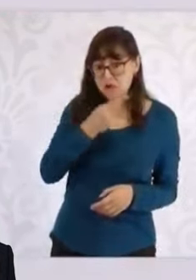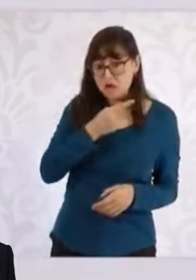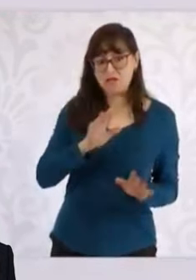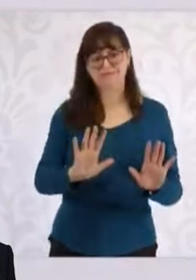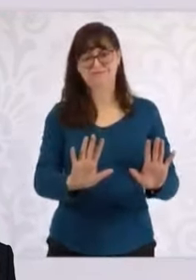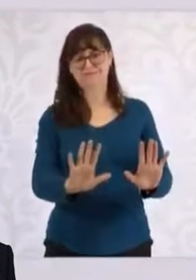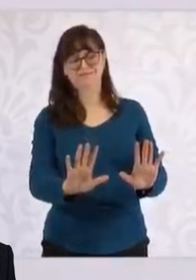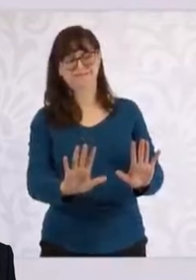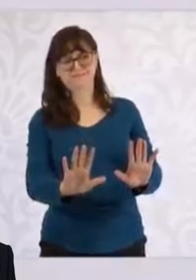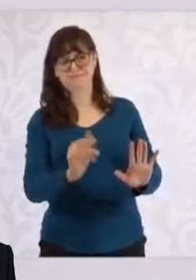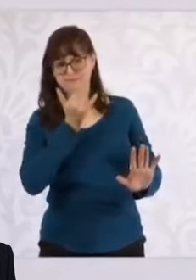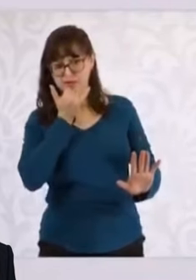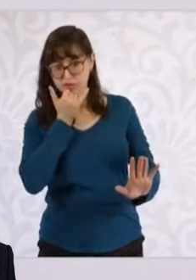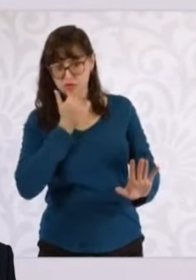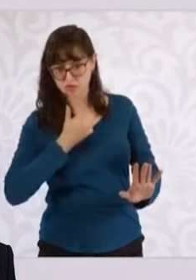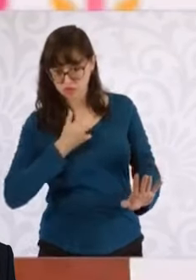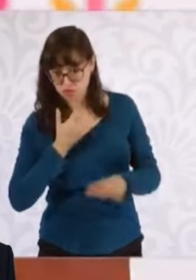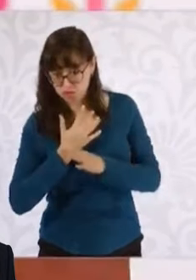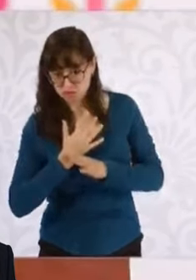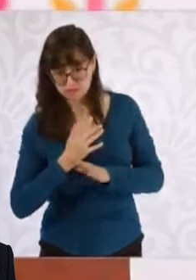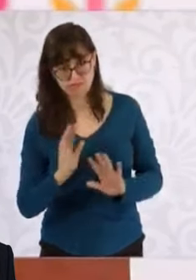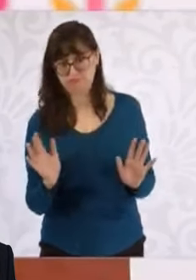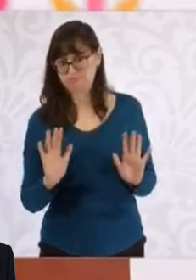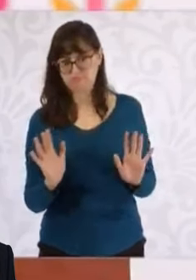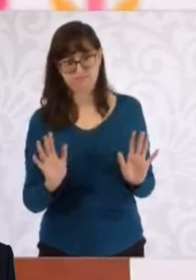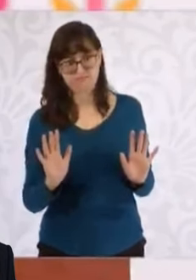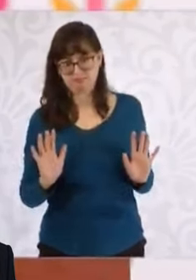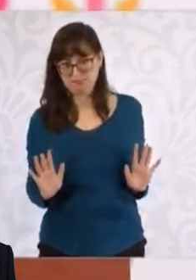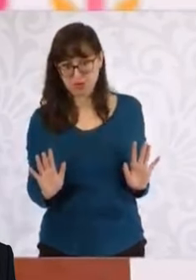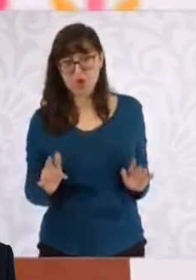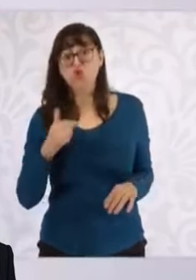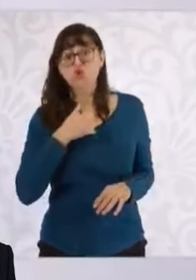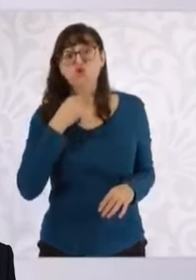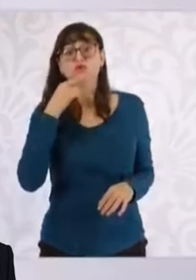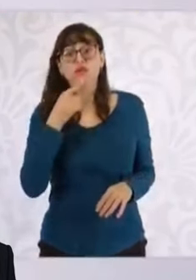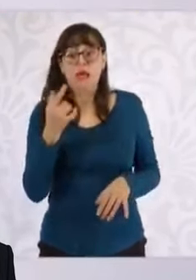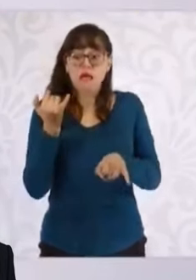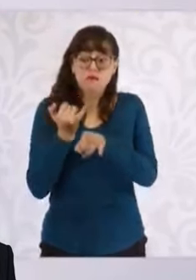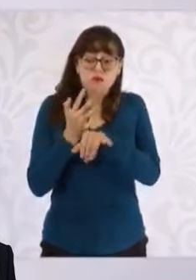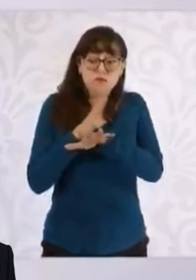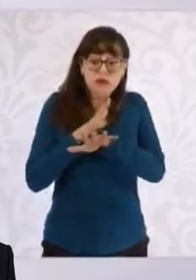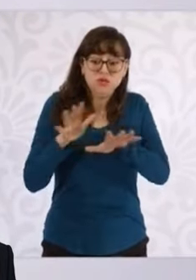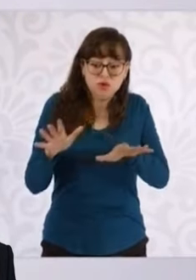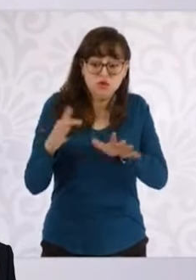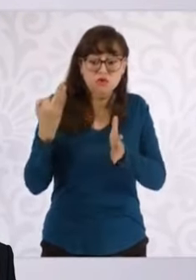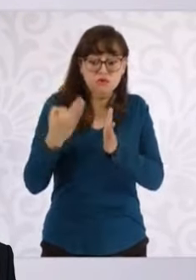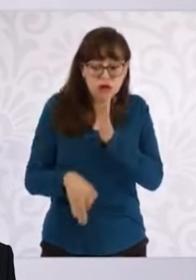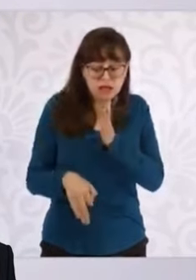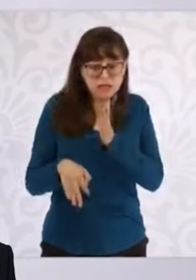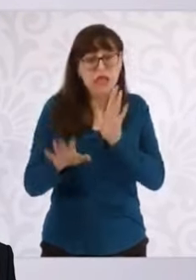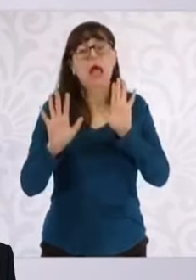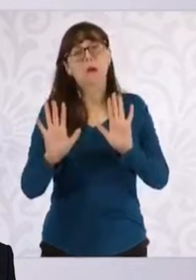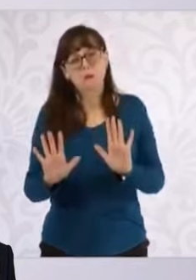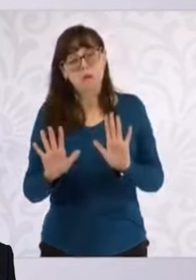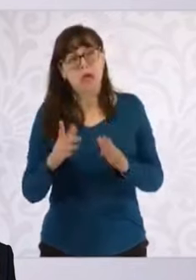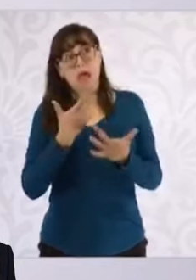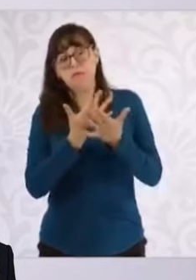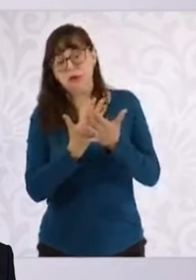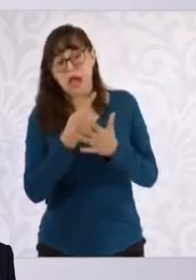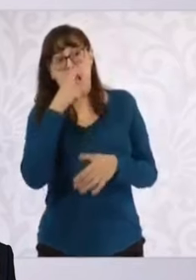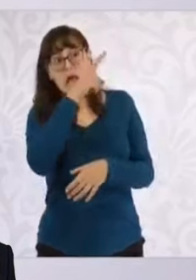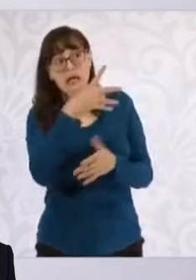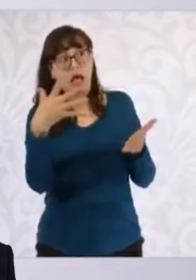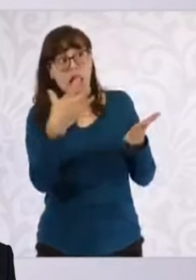calificando particularmente al presidente Trump ni mucho menos estoy diciendo que es muy importante que en el momento en que se Determine Quién es el ganador o